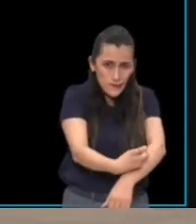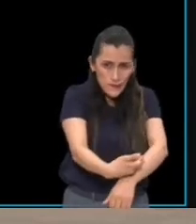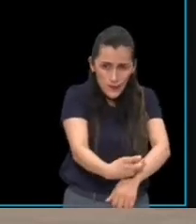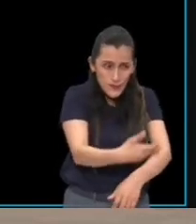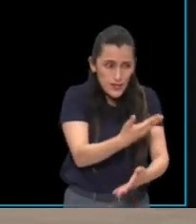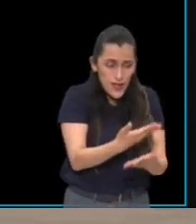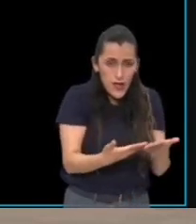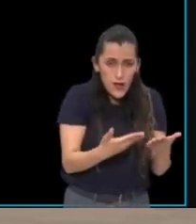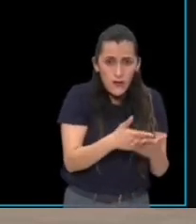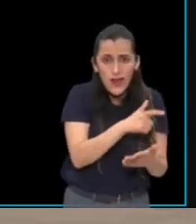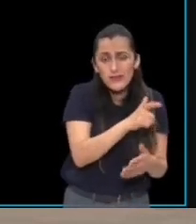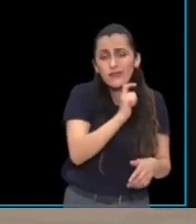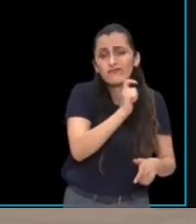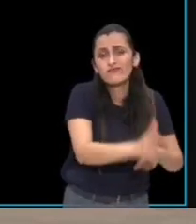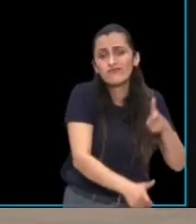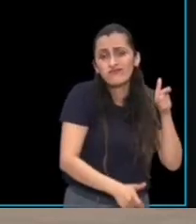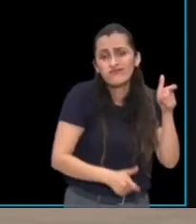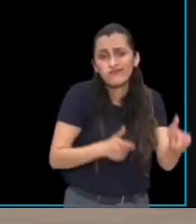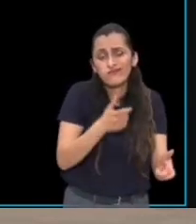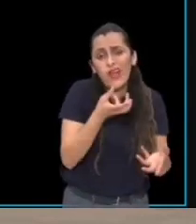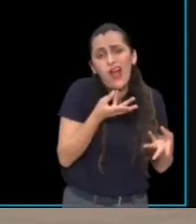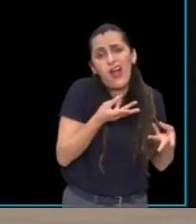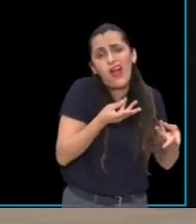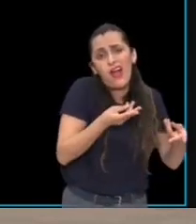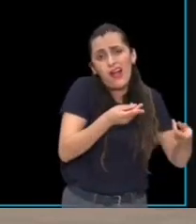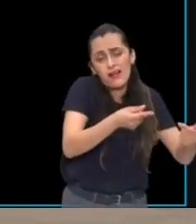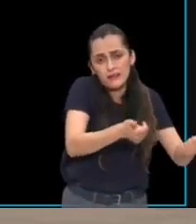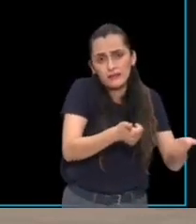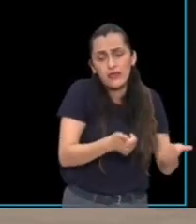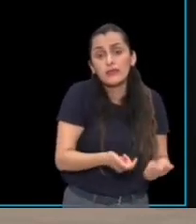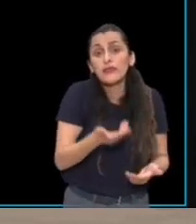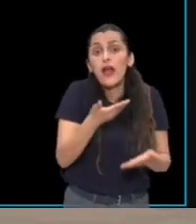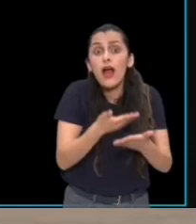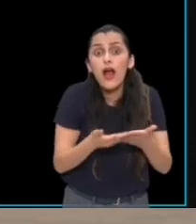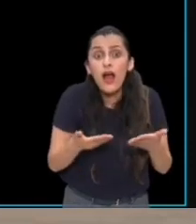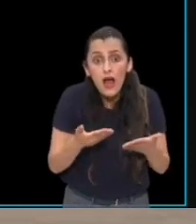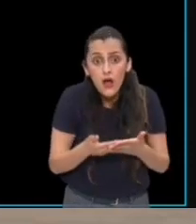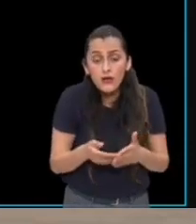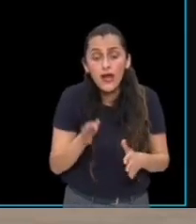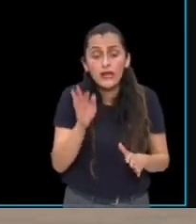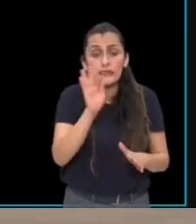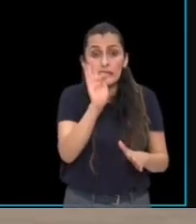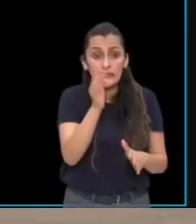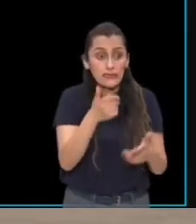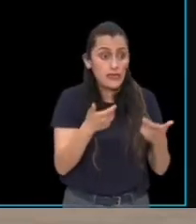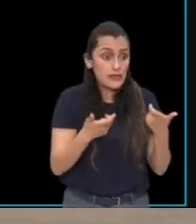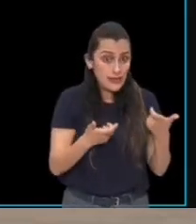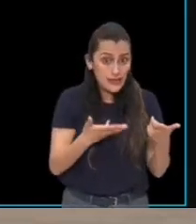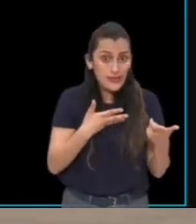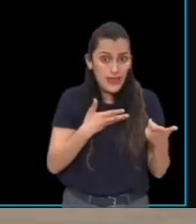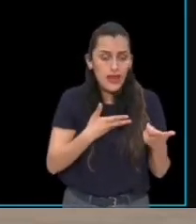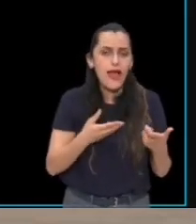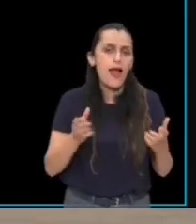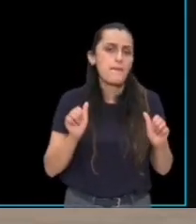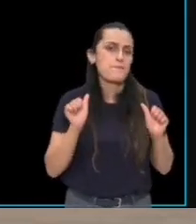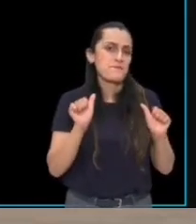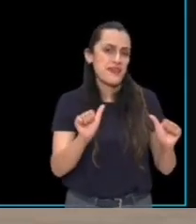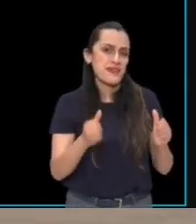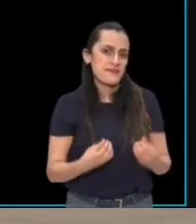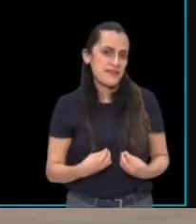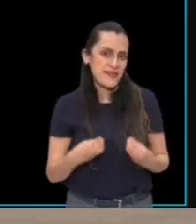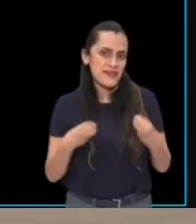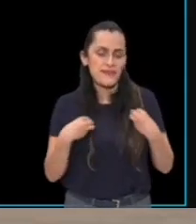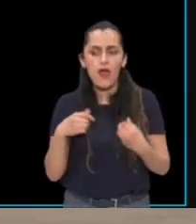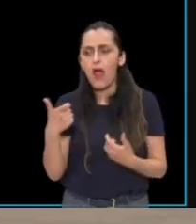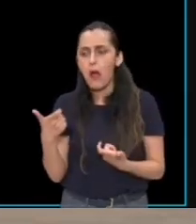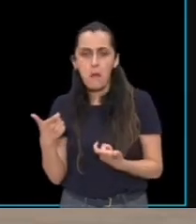momento de crisis también ha quedado bien evidenciado que el tener dinero o no tener dinero es la diferencia de vida o muerte frente a la pandemia. Y este es algo tiempo, que creo, René, que como